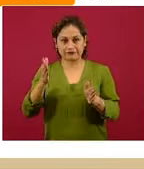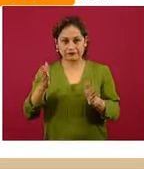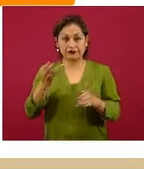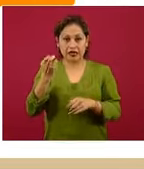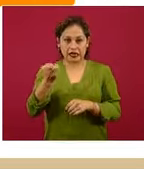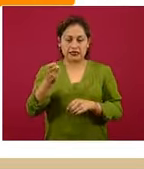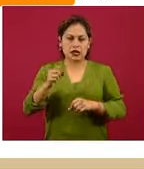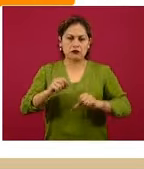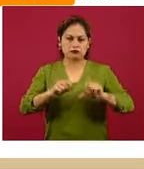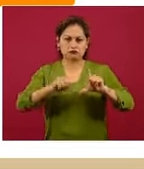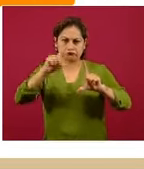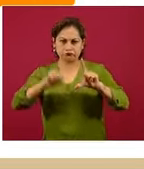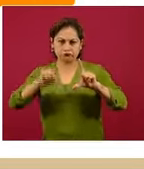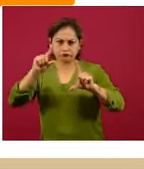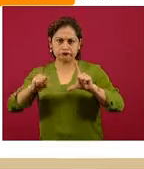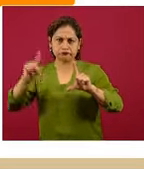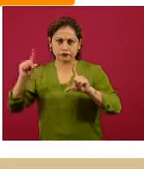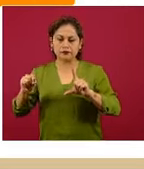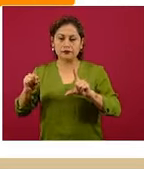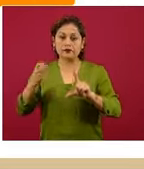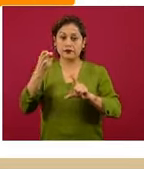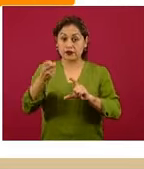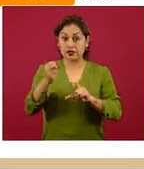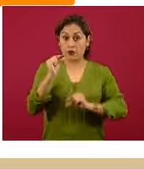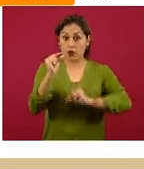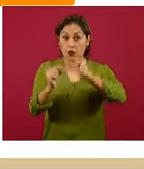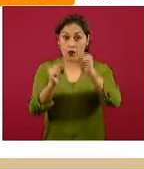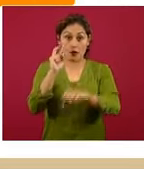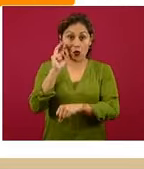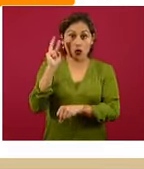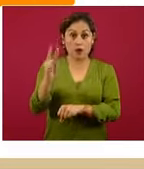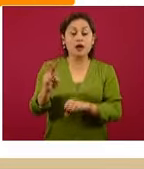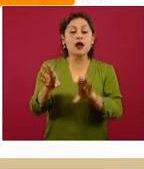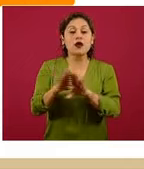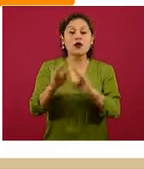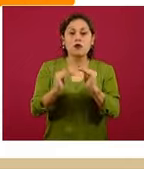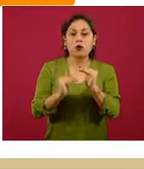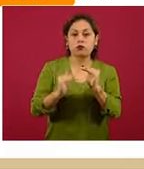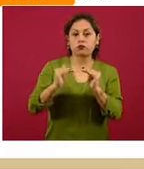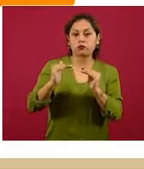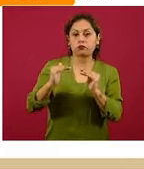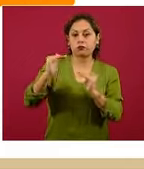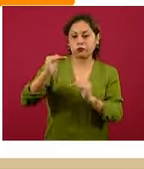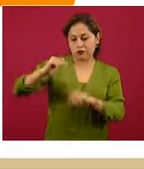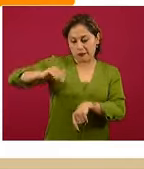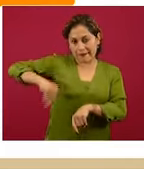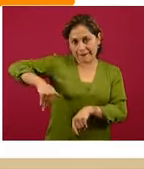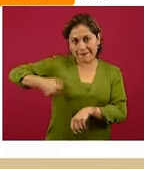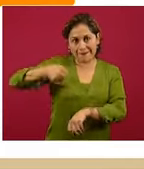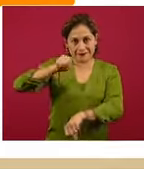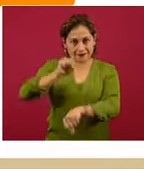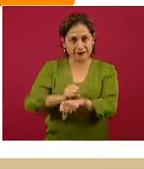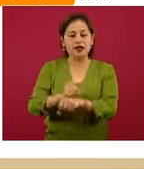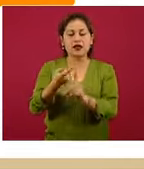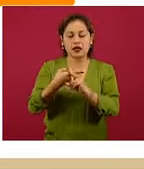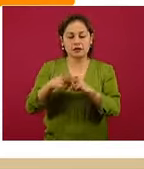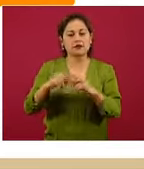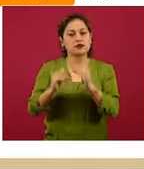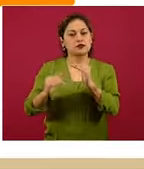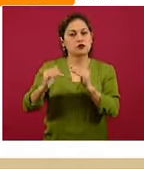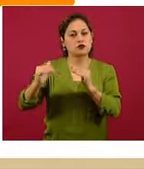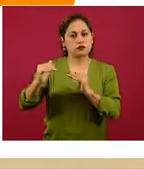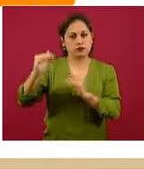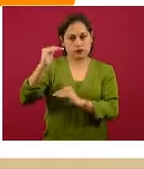año y hemos visto el incremento que se ha dado en los diferentes meses o semanas epidemiológicas, y podemos ver